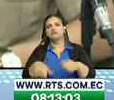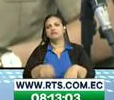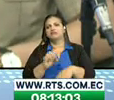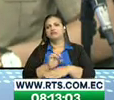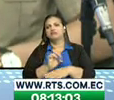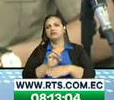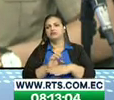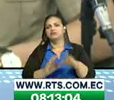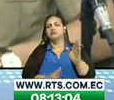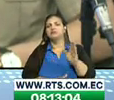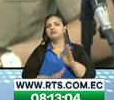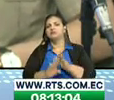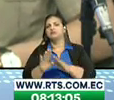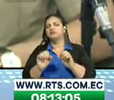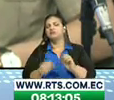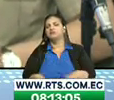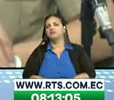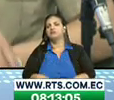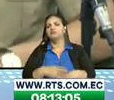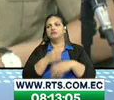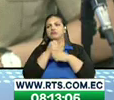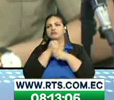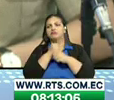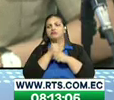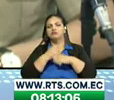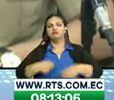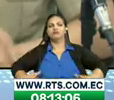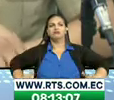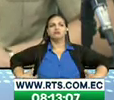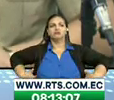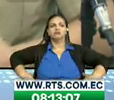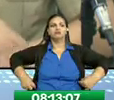progresando nosotros en nuestra seguridad, que en realidad está bastante preocupante la situación.